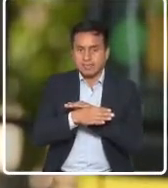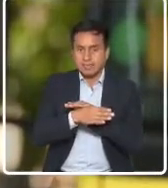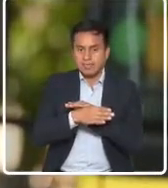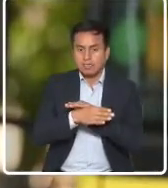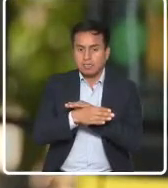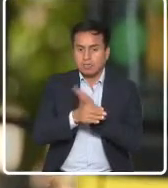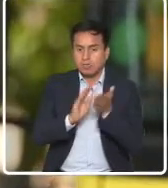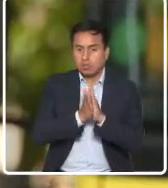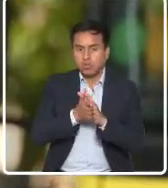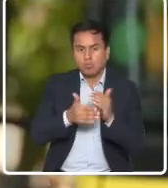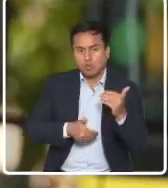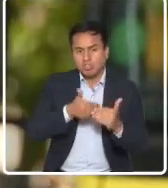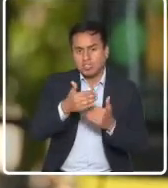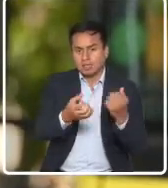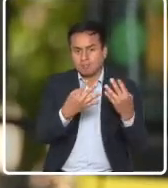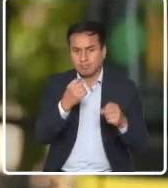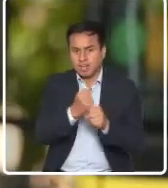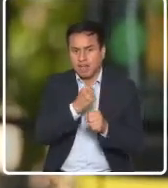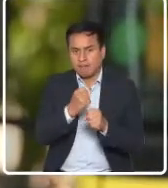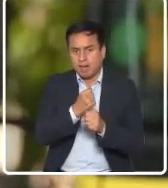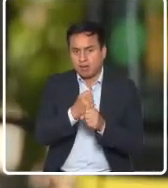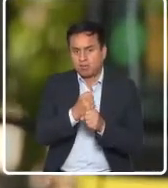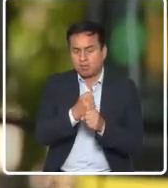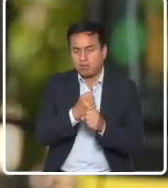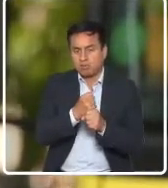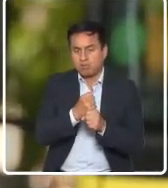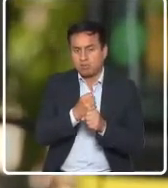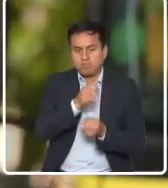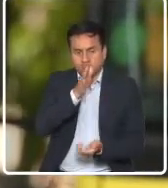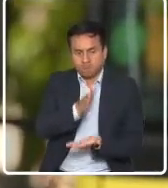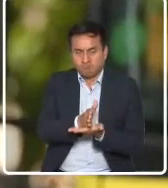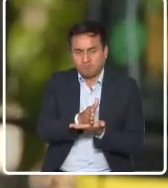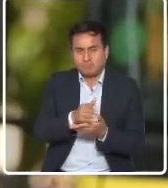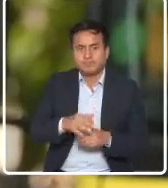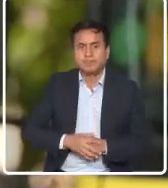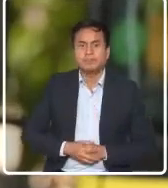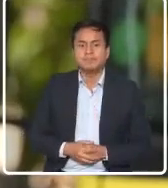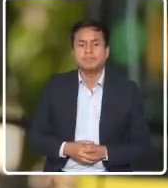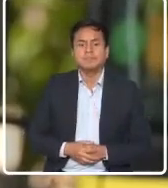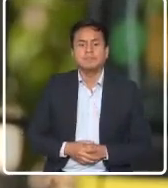pasé todos los procesos que este trabajo exige.